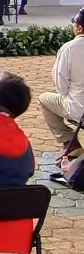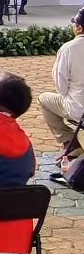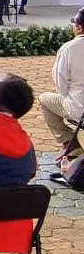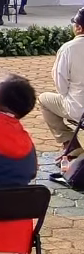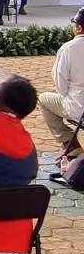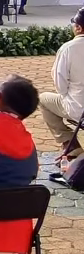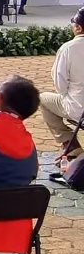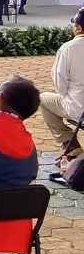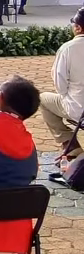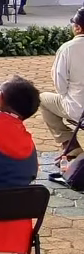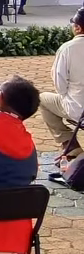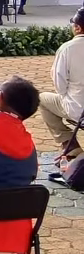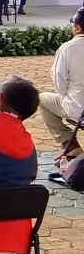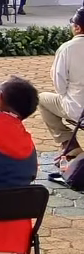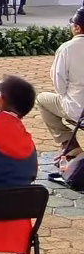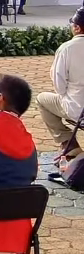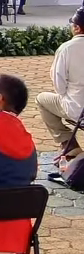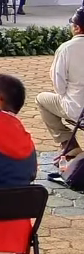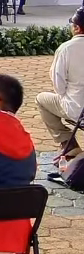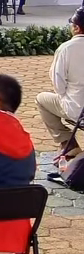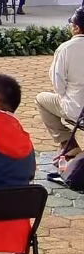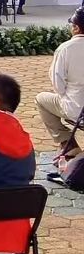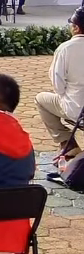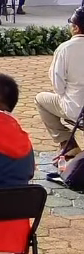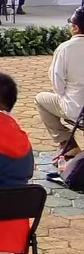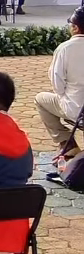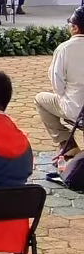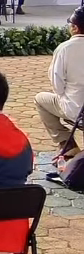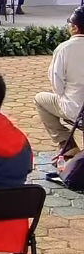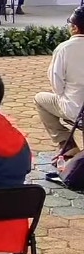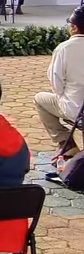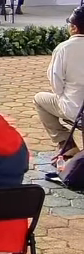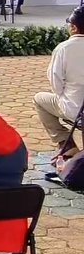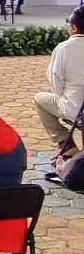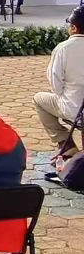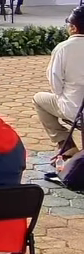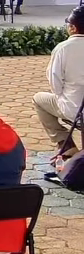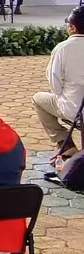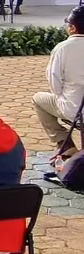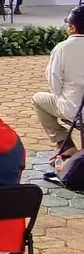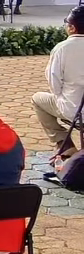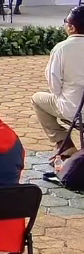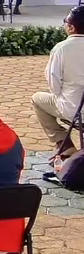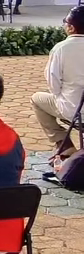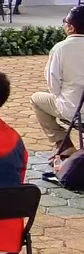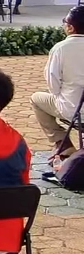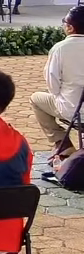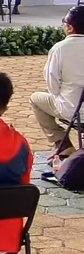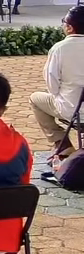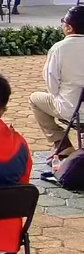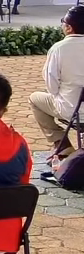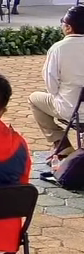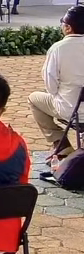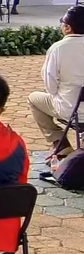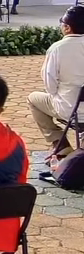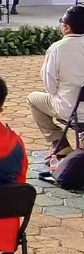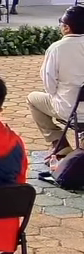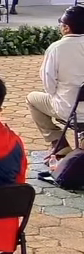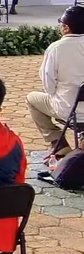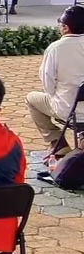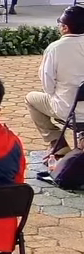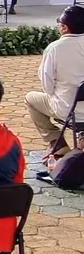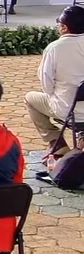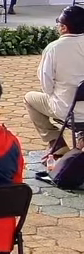Pemex ha pasado de producir en su pico 3.3 millones de barriles a producir 2.5